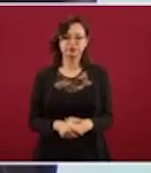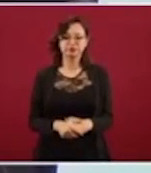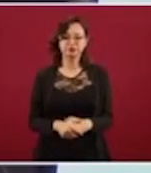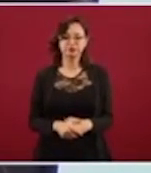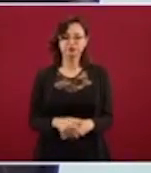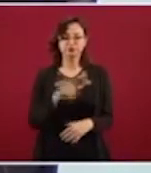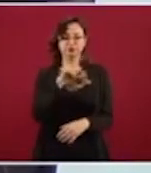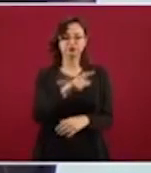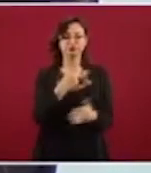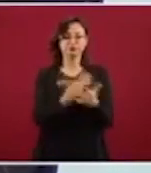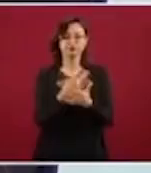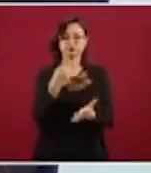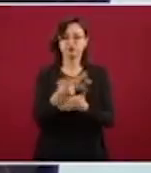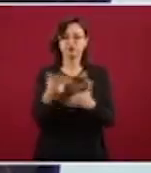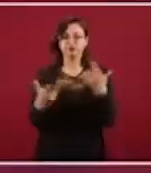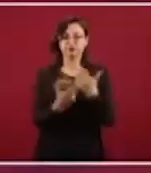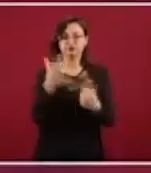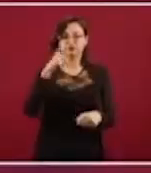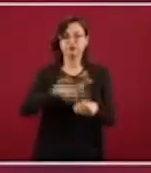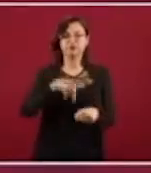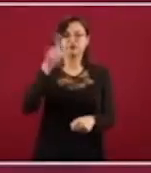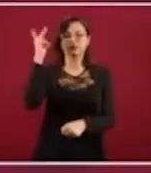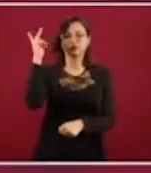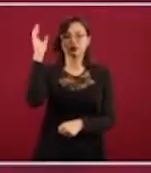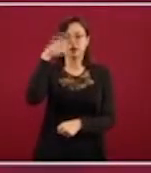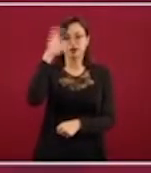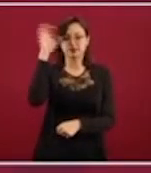Premio Nacional de Ciencia, pero además